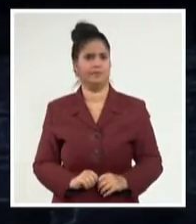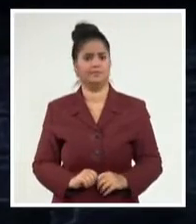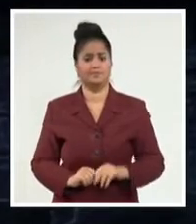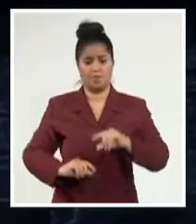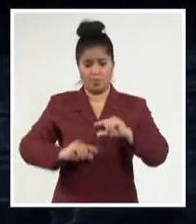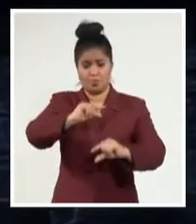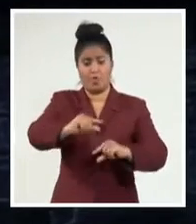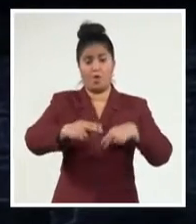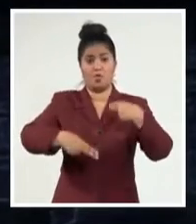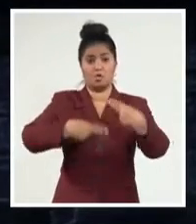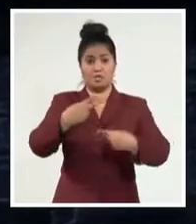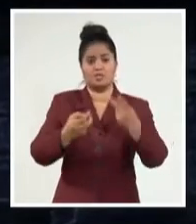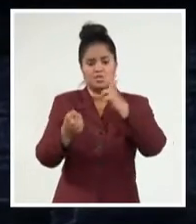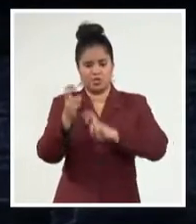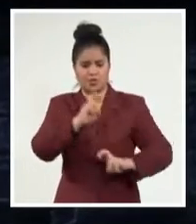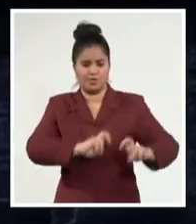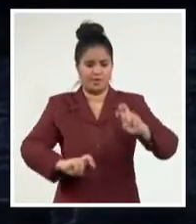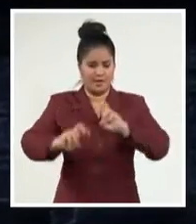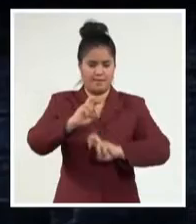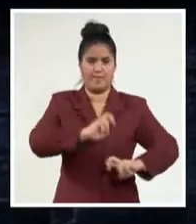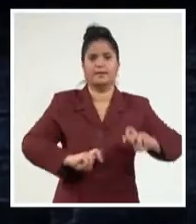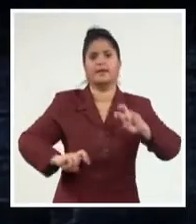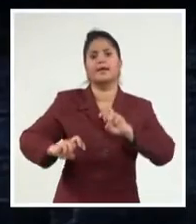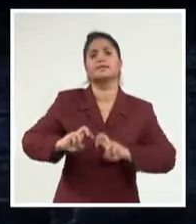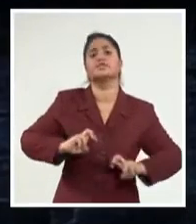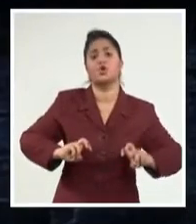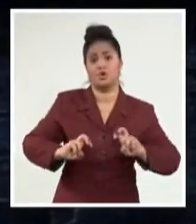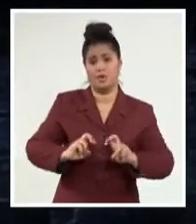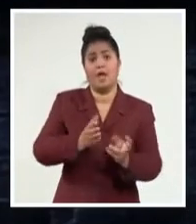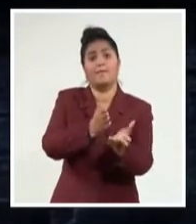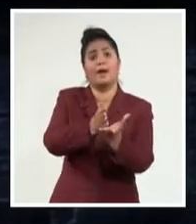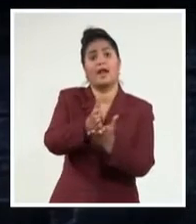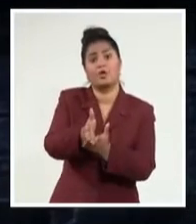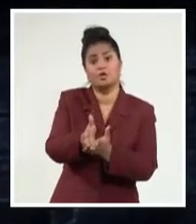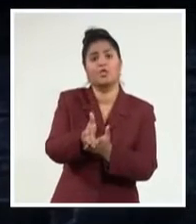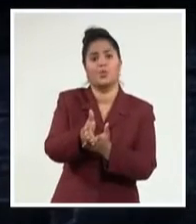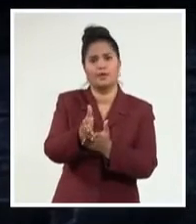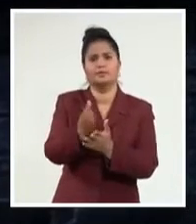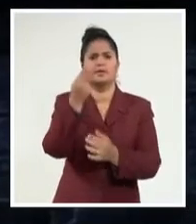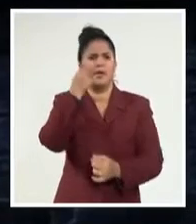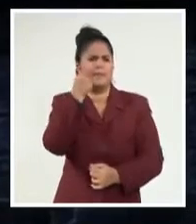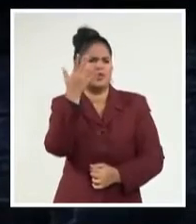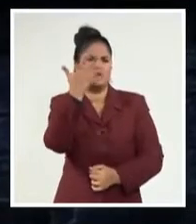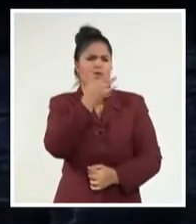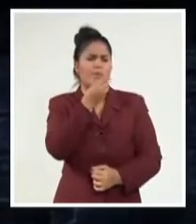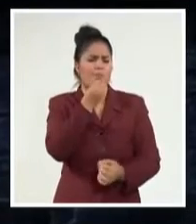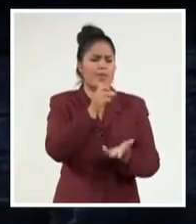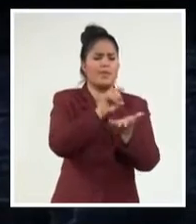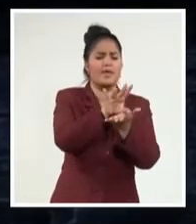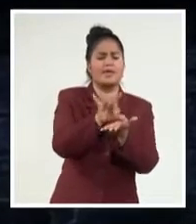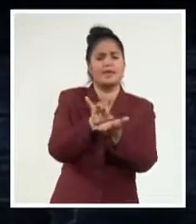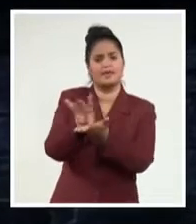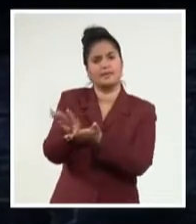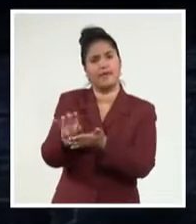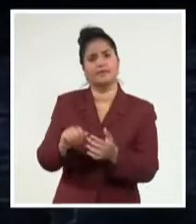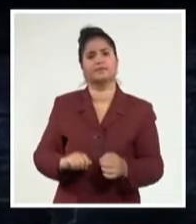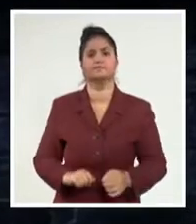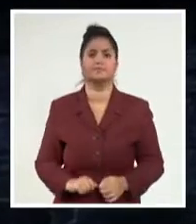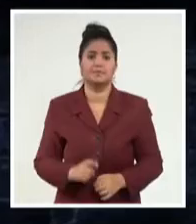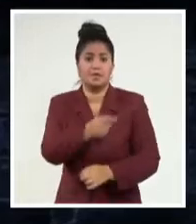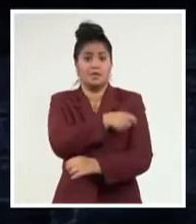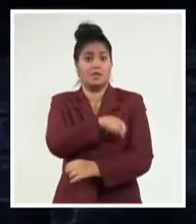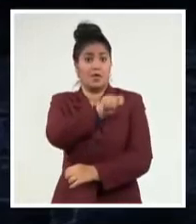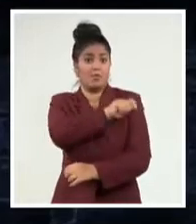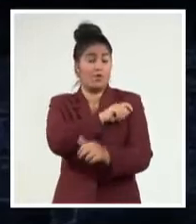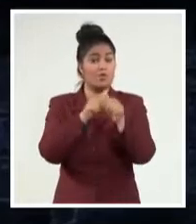cualquier mancha, aún sin comprobar, aunque sea mera sospecha, sirve igual para sembrar la duda y forzar una renuncia incluso antes de firmar el